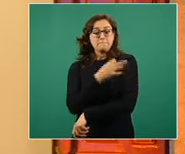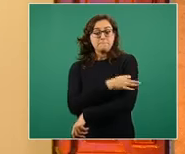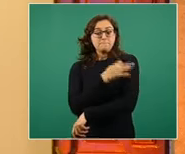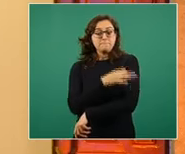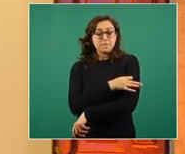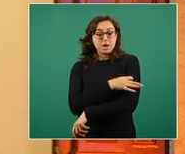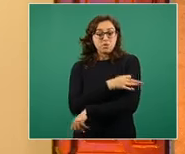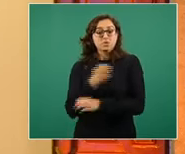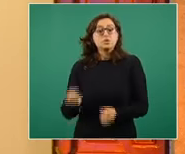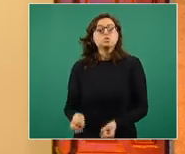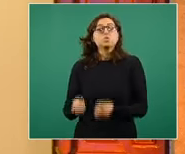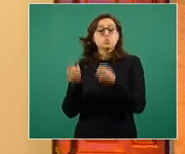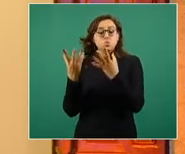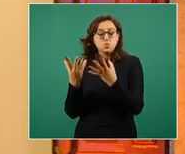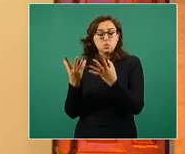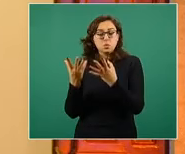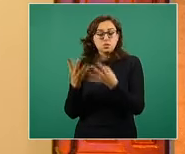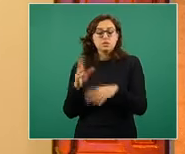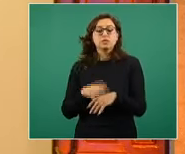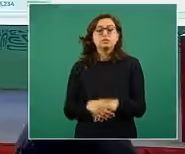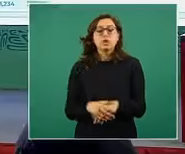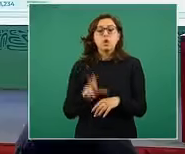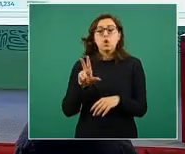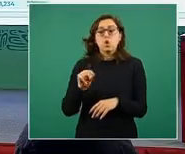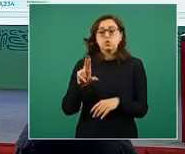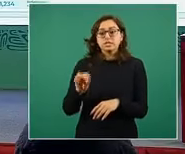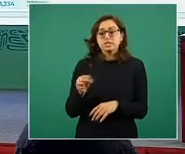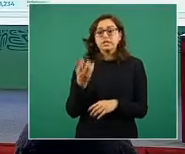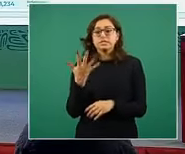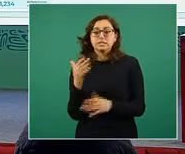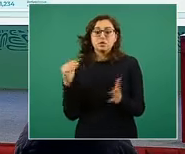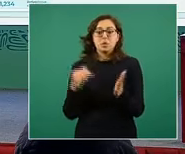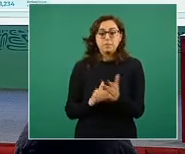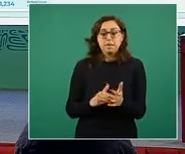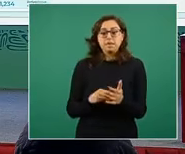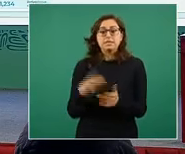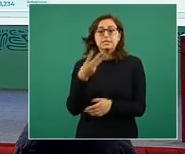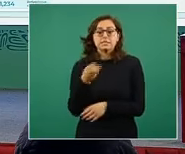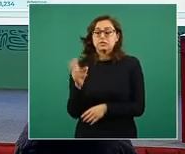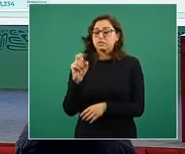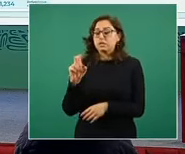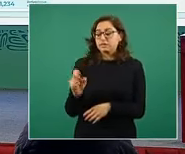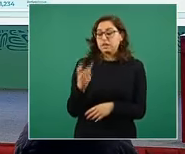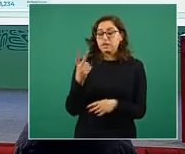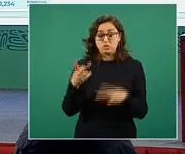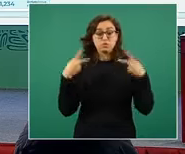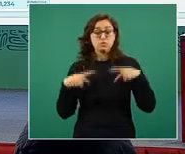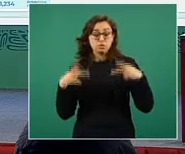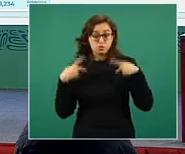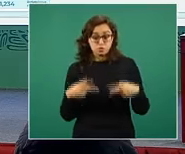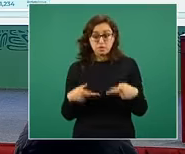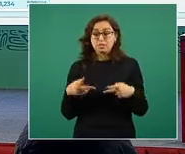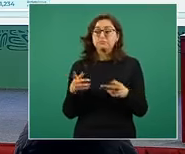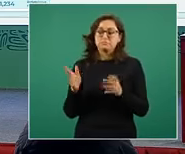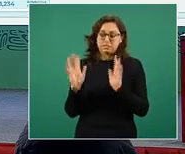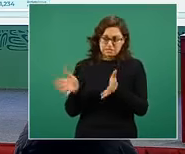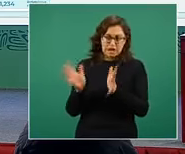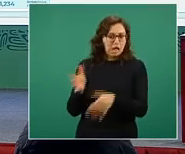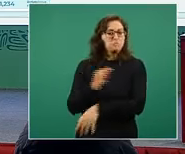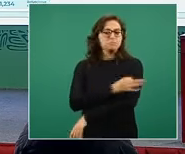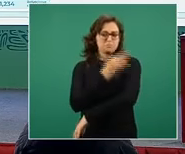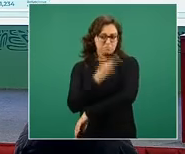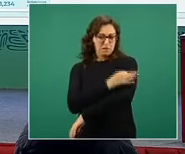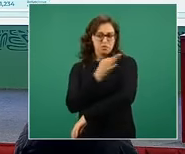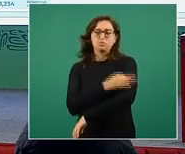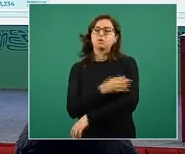85,332 esquemas de vacunación, es decir, personas, en este caso obviamente profesionales de